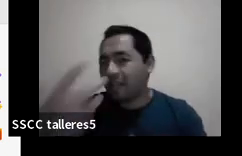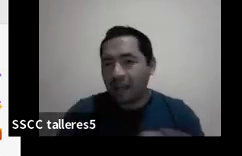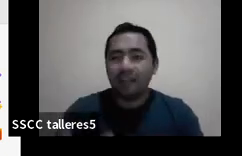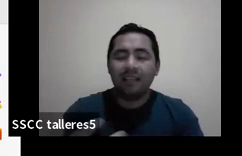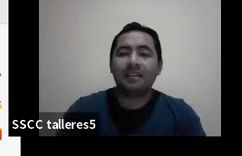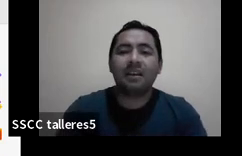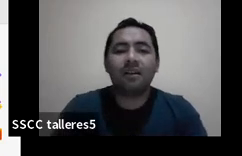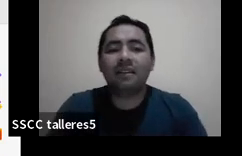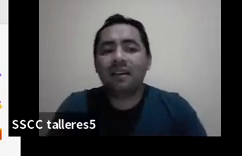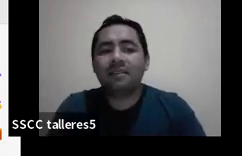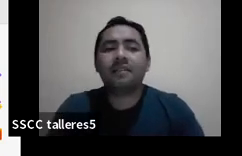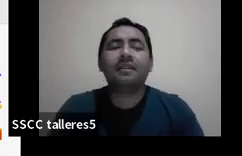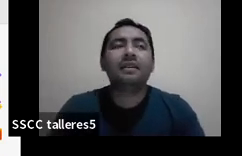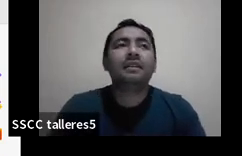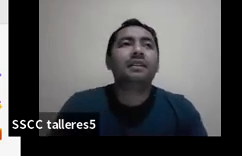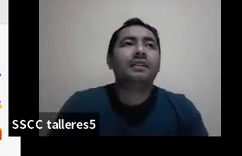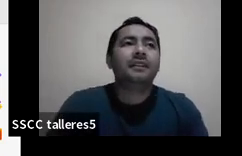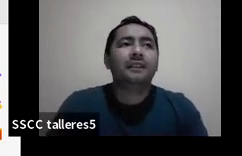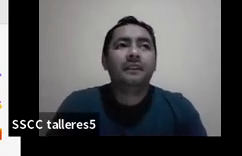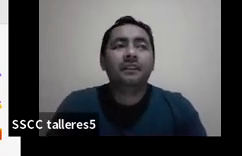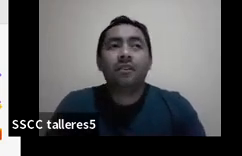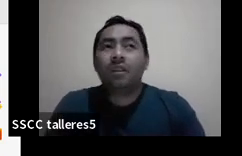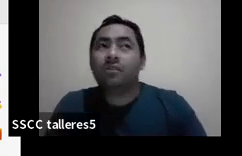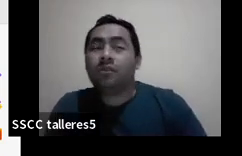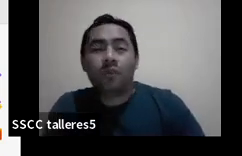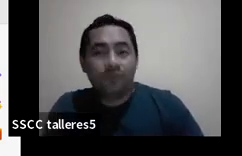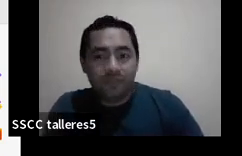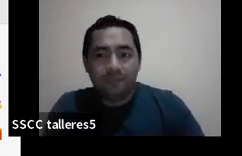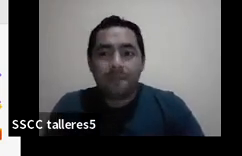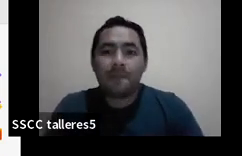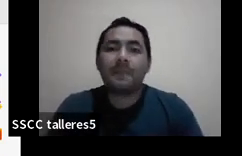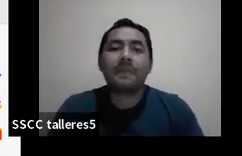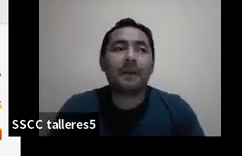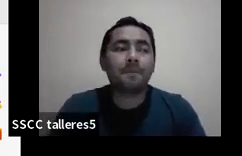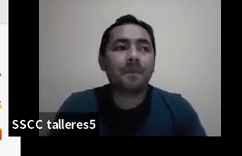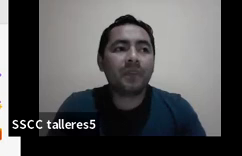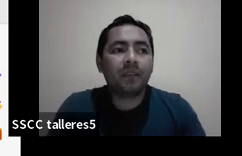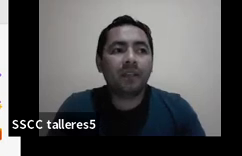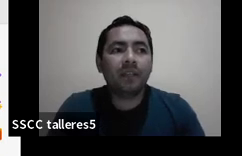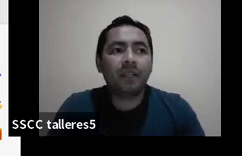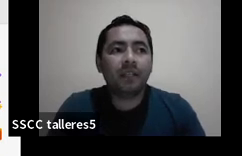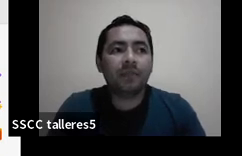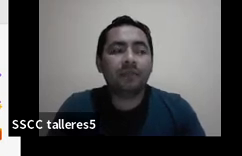o explicarle quizás qué es lo que tiene que hacer. Entonces es una situación un poco difícil. ¿Ya?